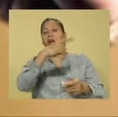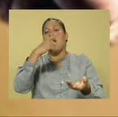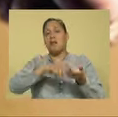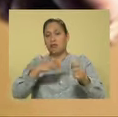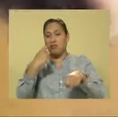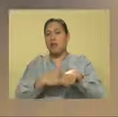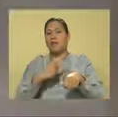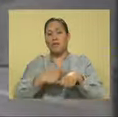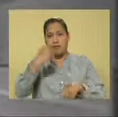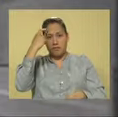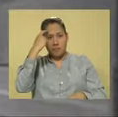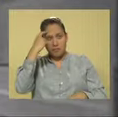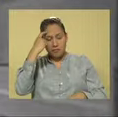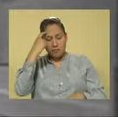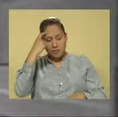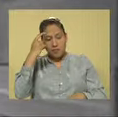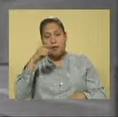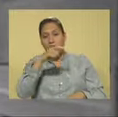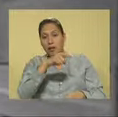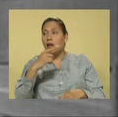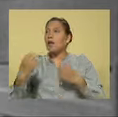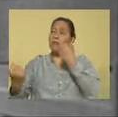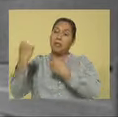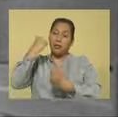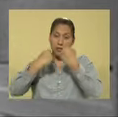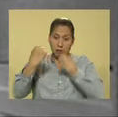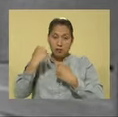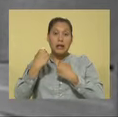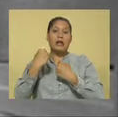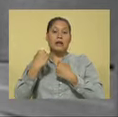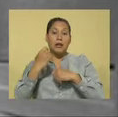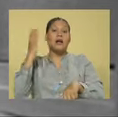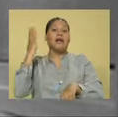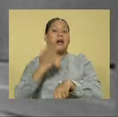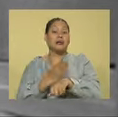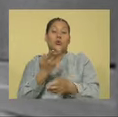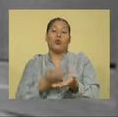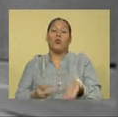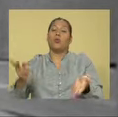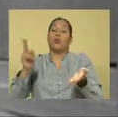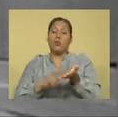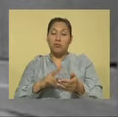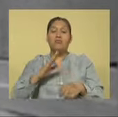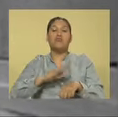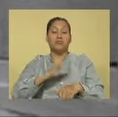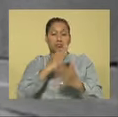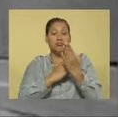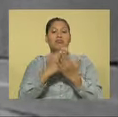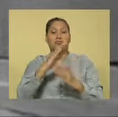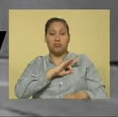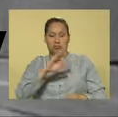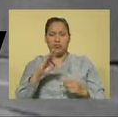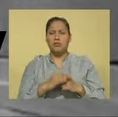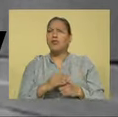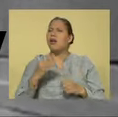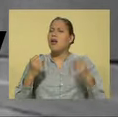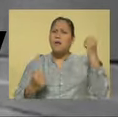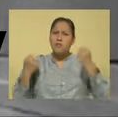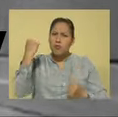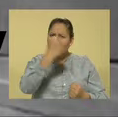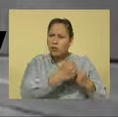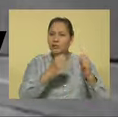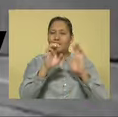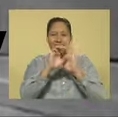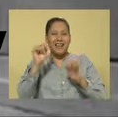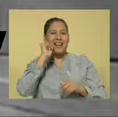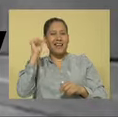trastorno mental y es sujeto de violencia las penas se pueden incrementar en este caso Qué tipo de violencia es Ayer